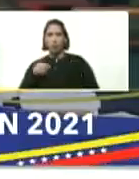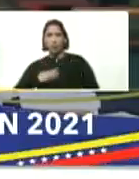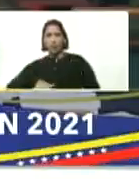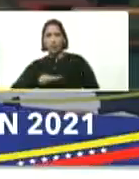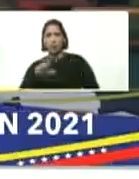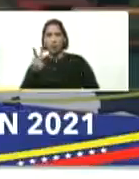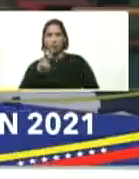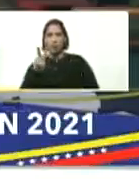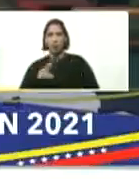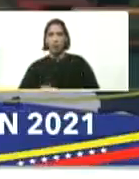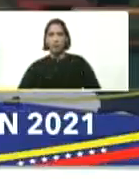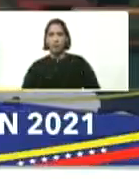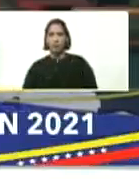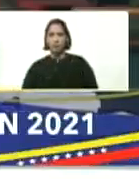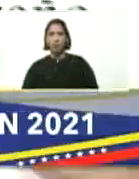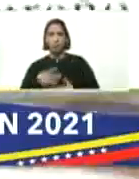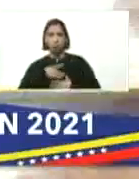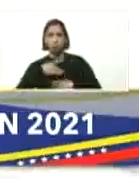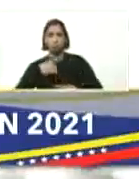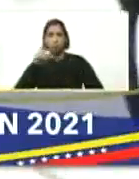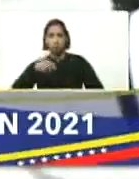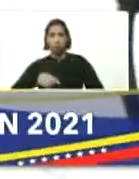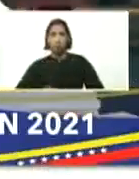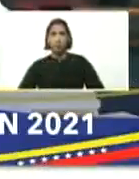venezolano. Interesantísimo.